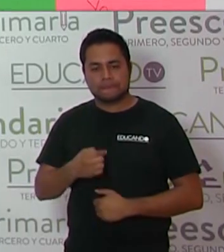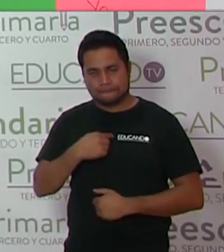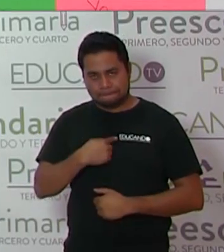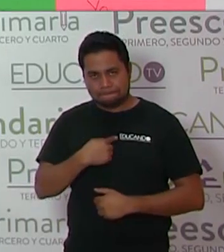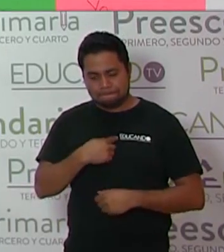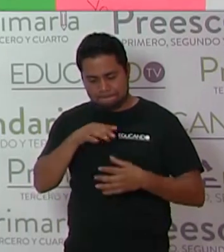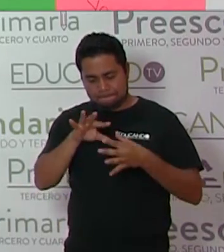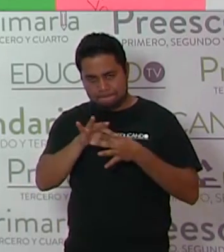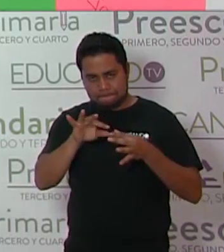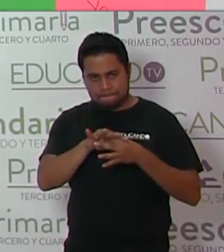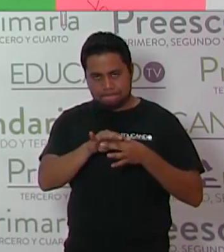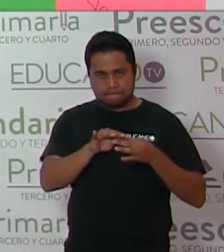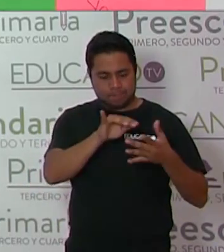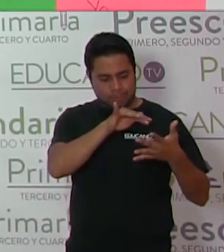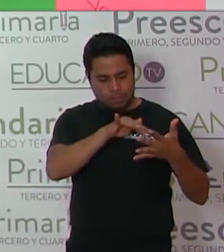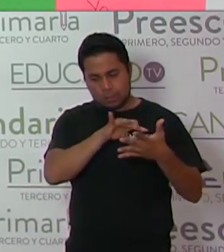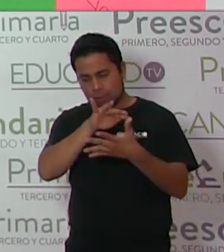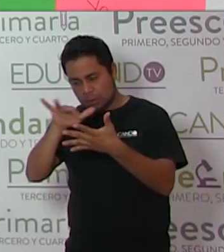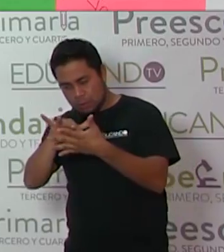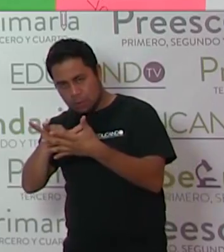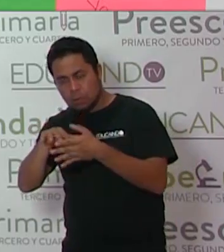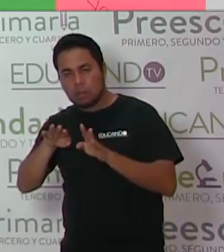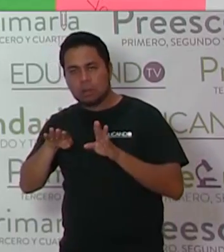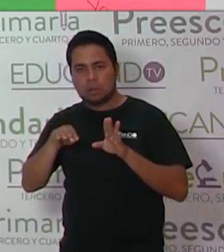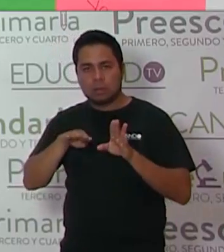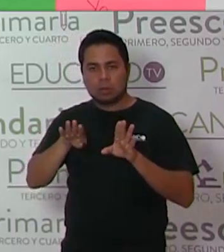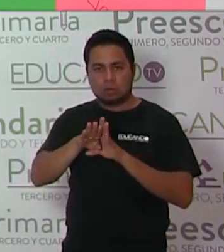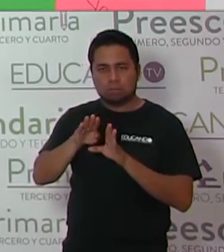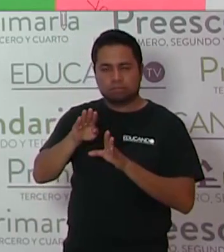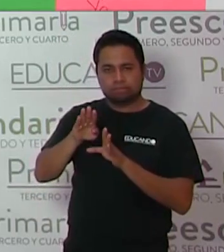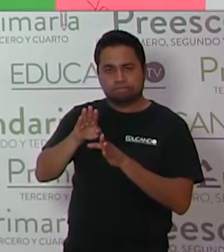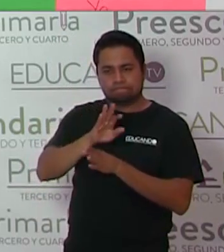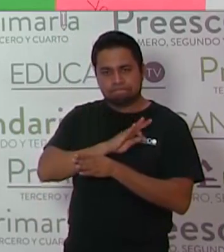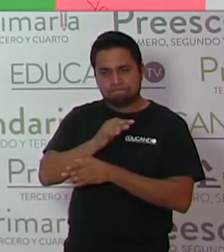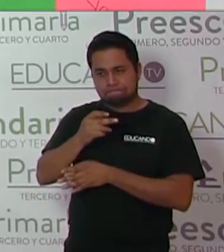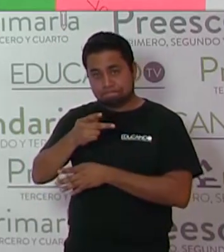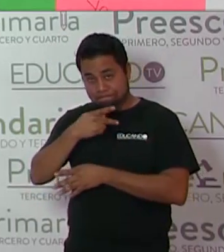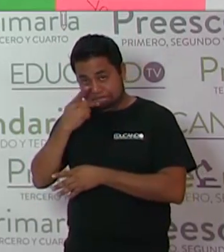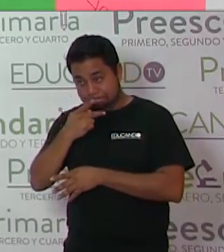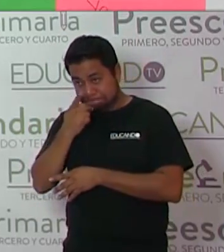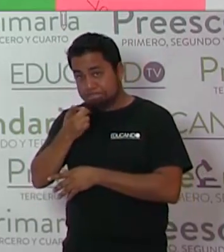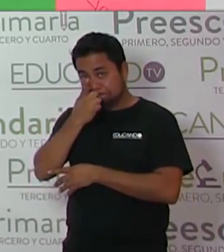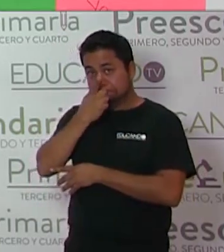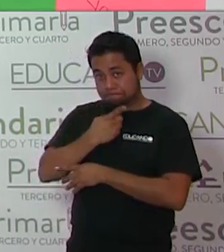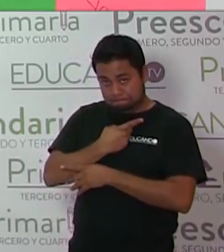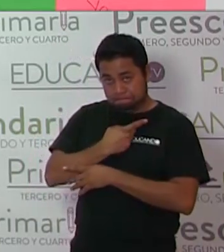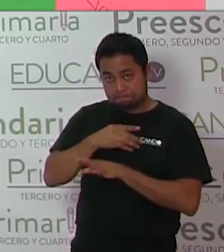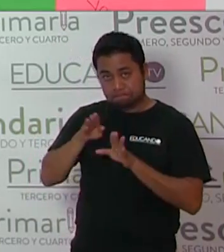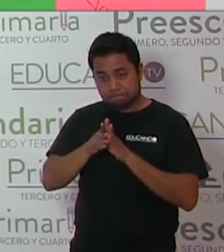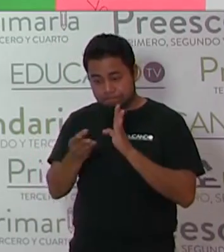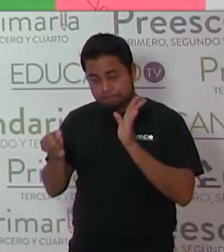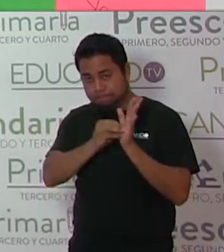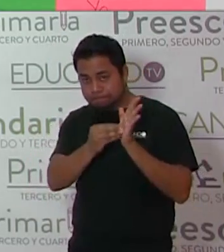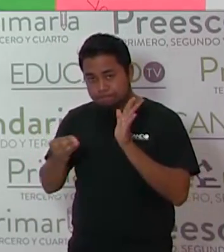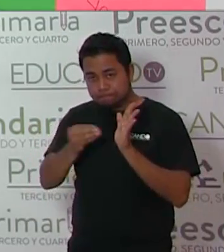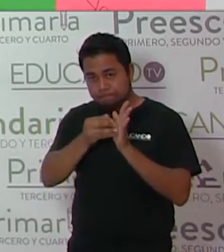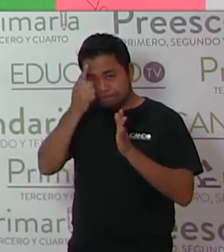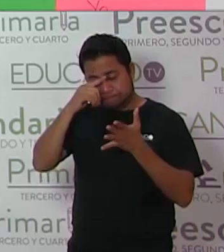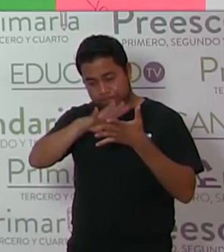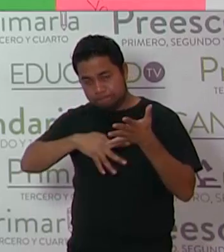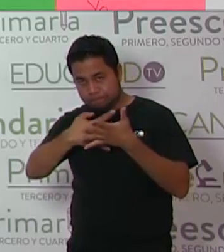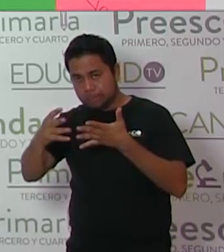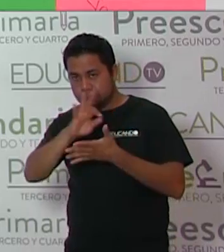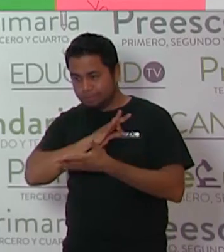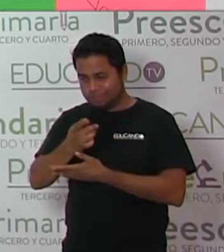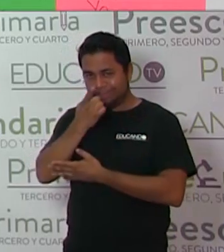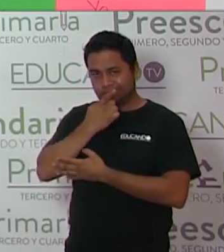Voy a leerles otros dos textos y quiero que de manera oral ustedes me digan y podamos completar este